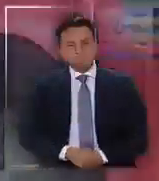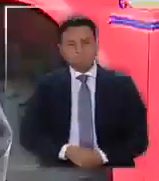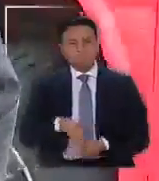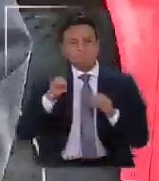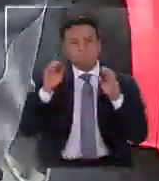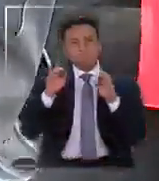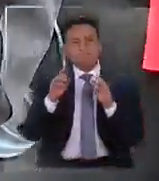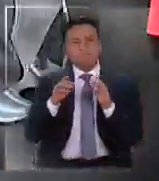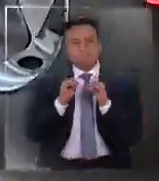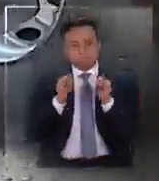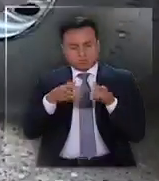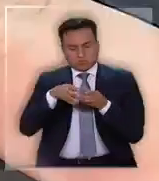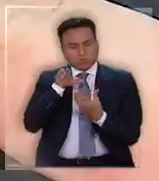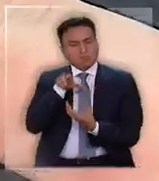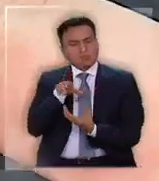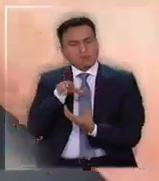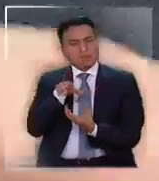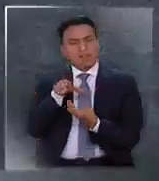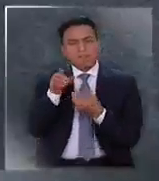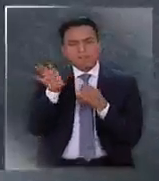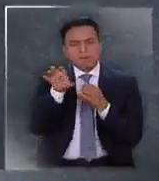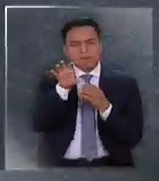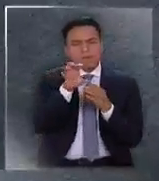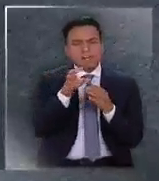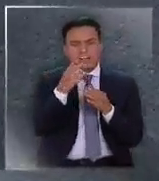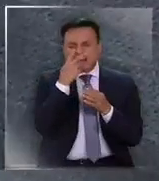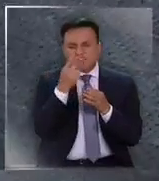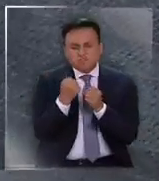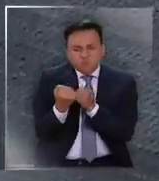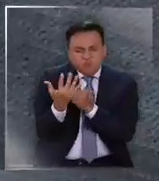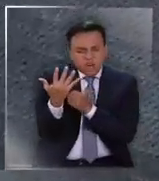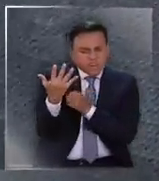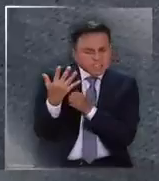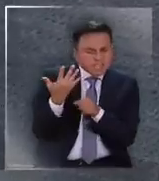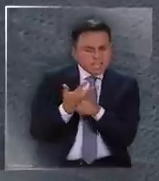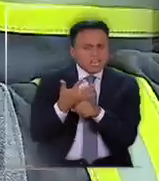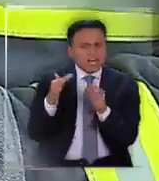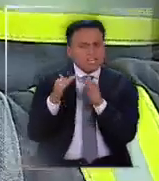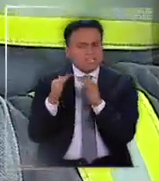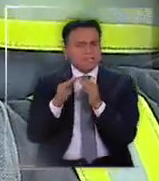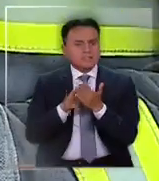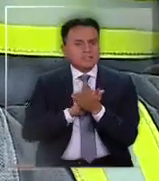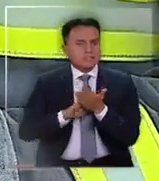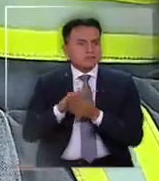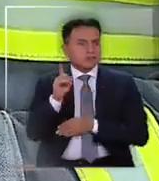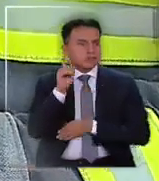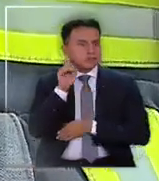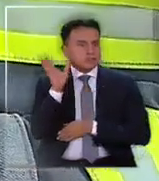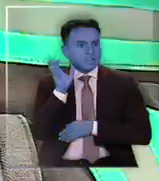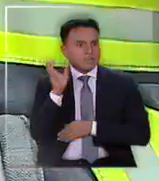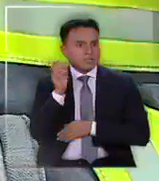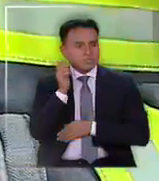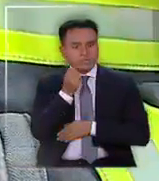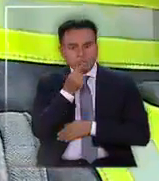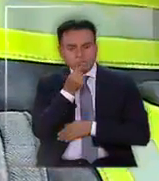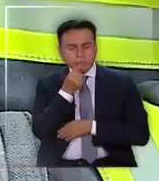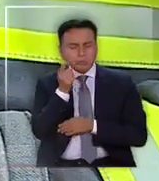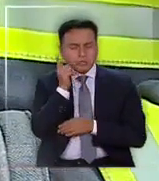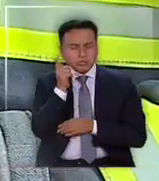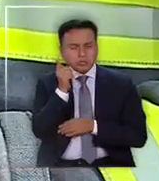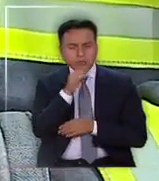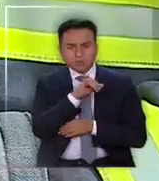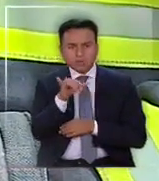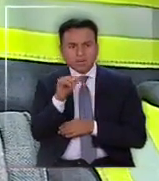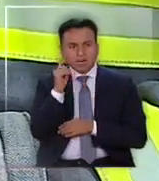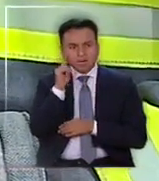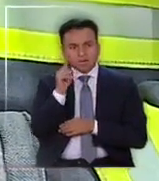Este dispositivo es el que se utiliza para medir las concentraciones de gas de uso doméstico. Vamos a escuchar ese pito y vamos a ver